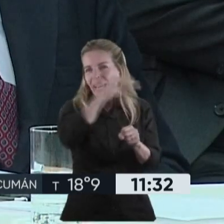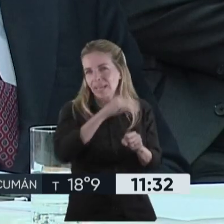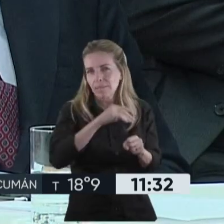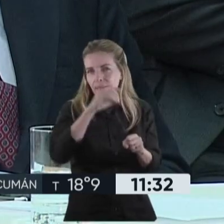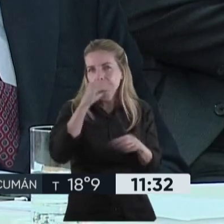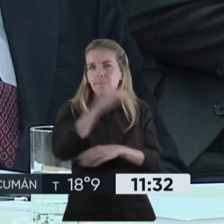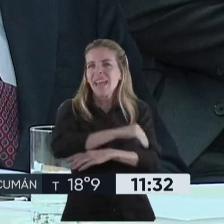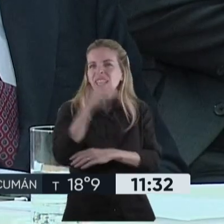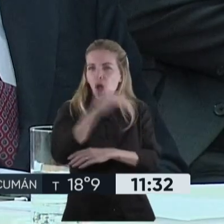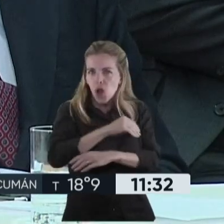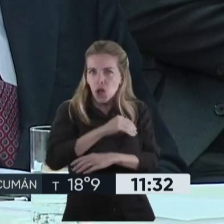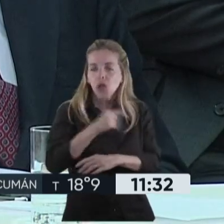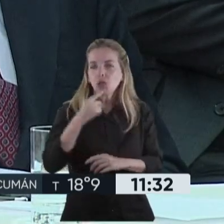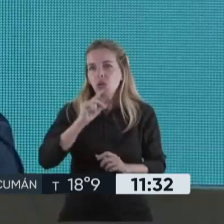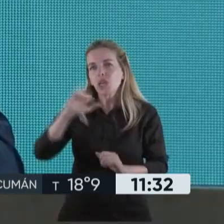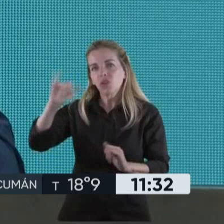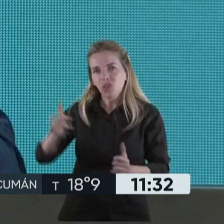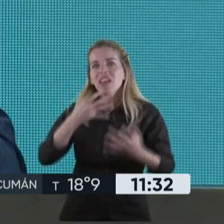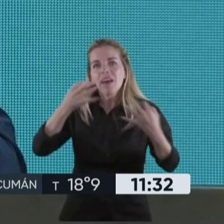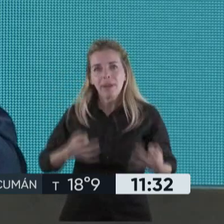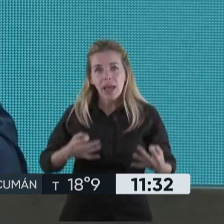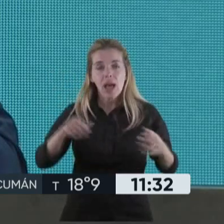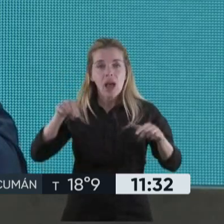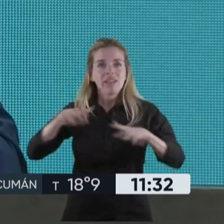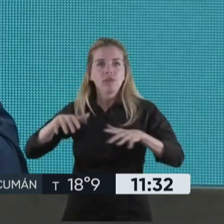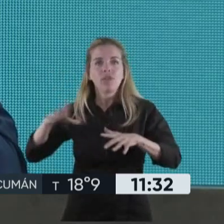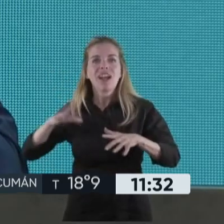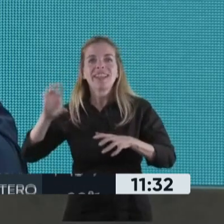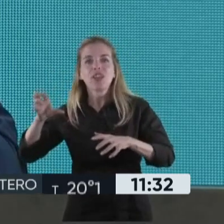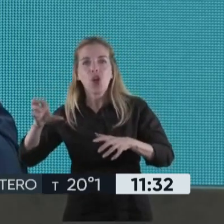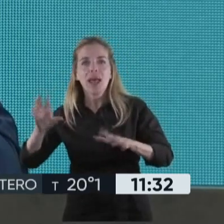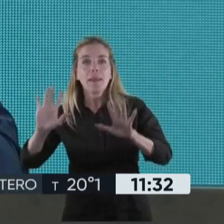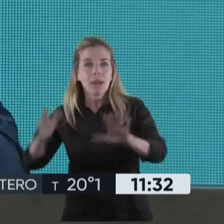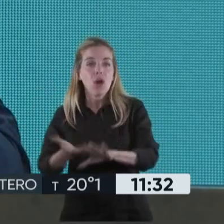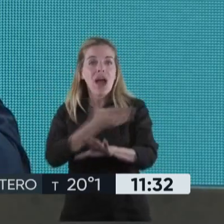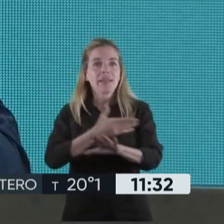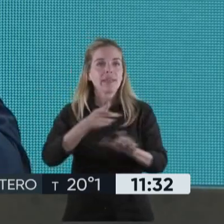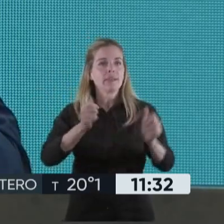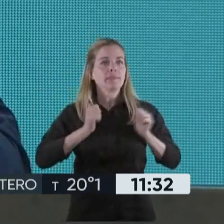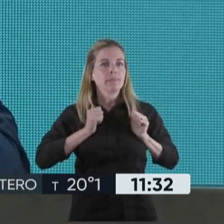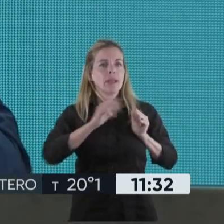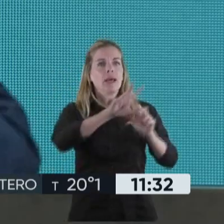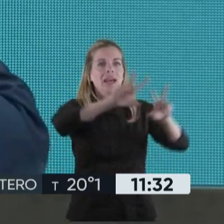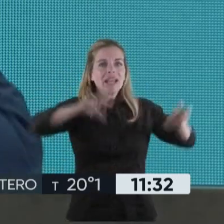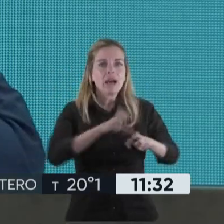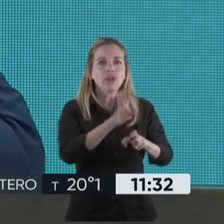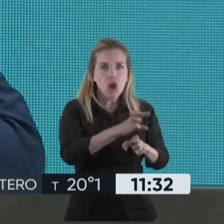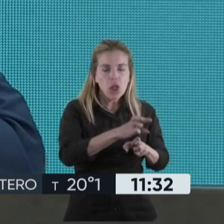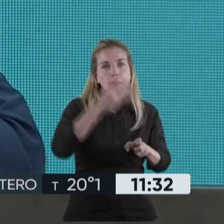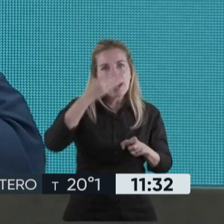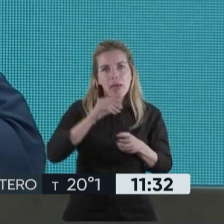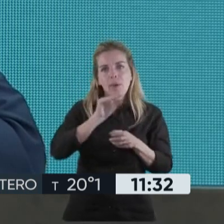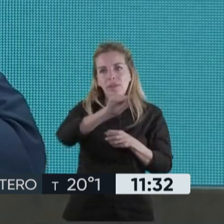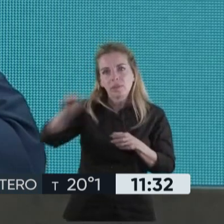Y yo les digo, sí, eso es verdad. Pero antes van a tener que traer dólares para poder disponer de un pedacito de esos dólares